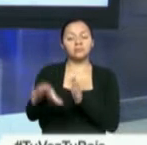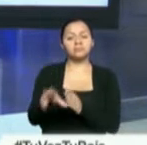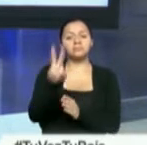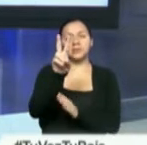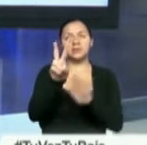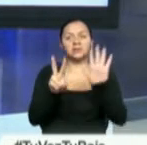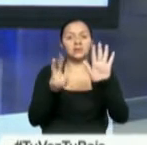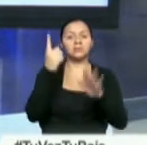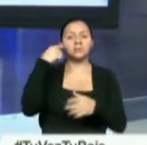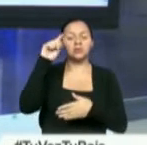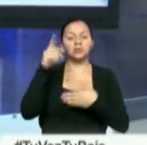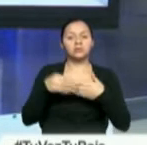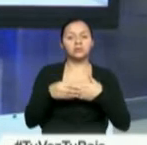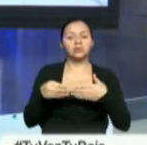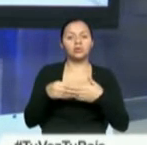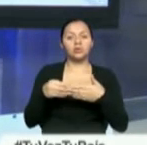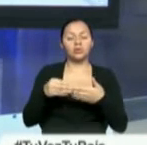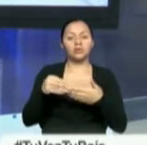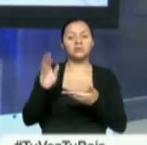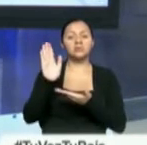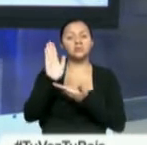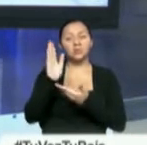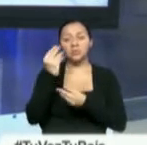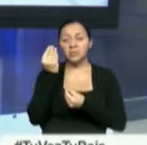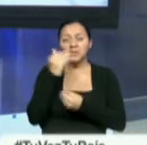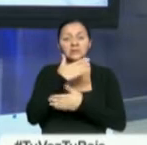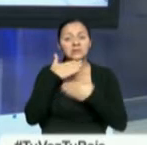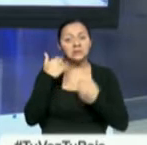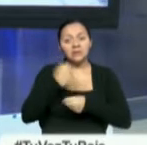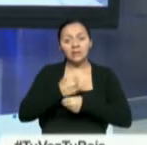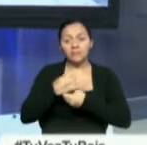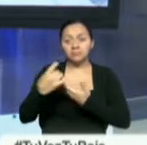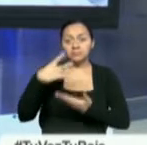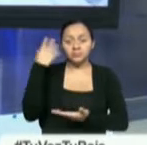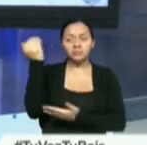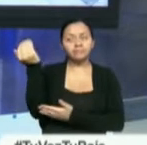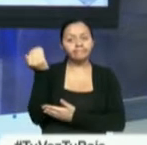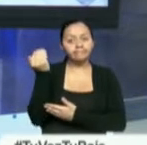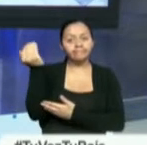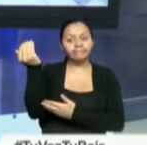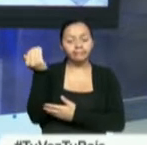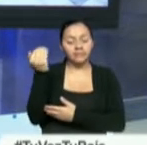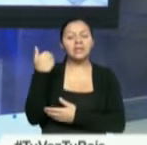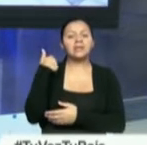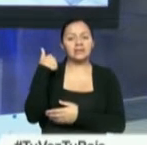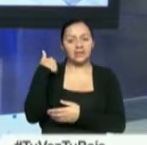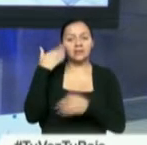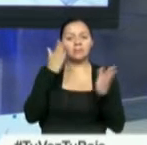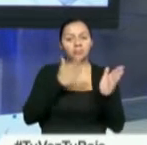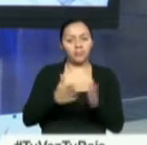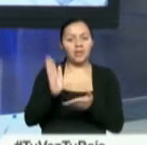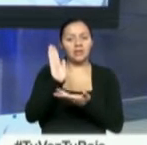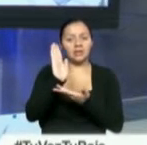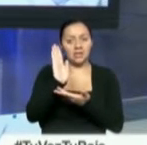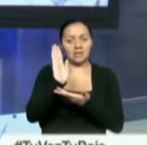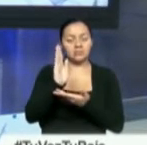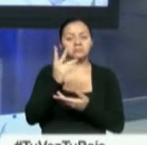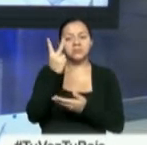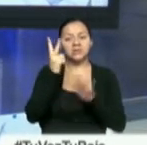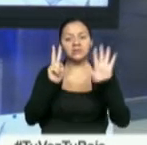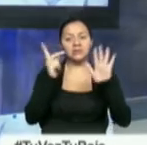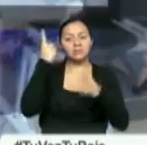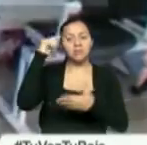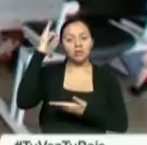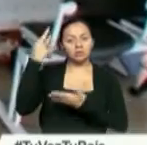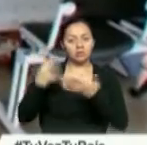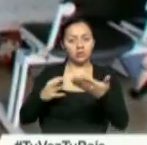concepto de seguro de desempleo en ecuador esto como parte de las políticas de seguridad social que ha implementado el gobierno nacional